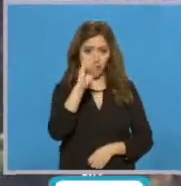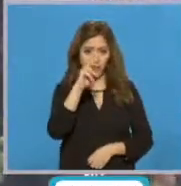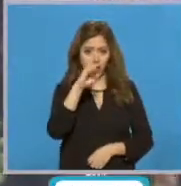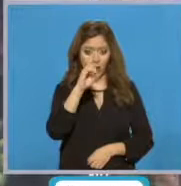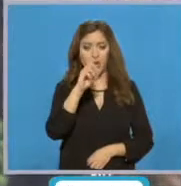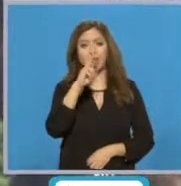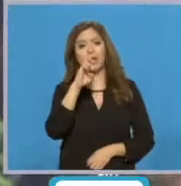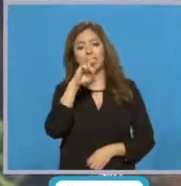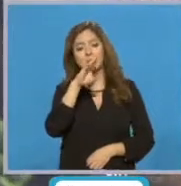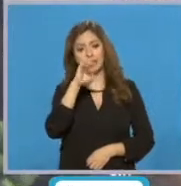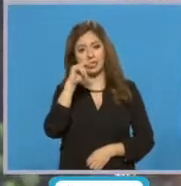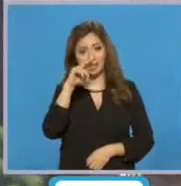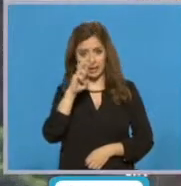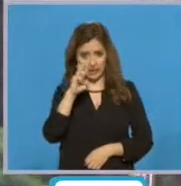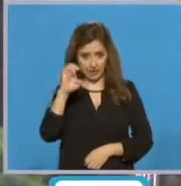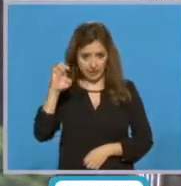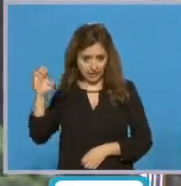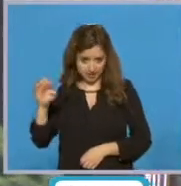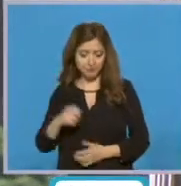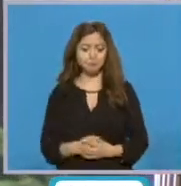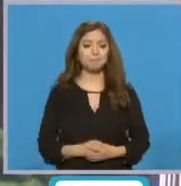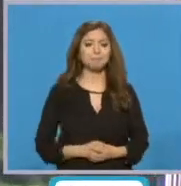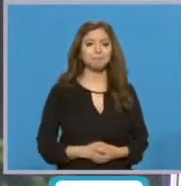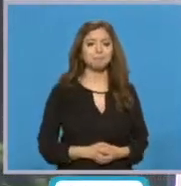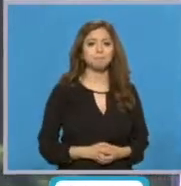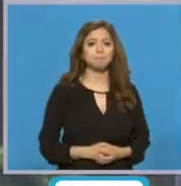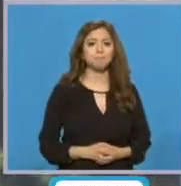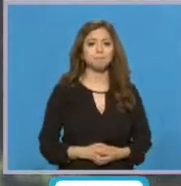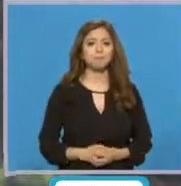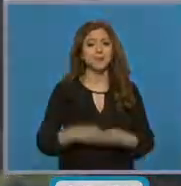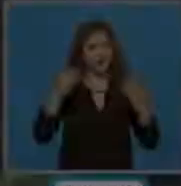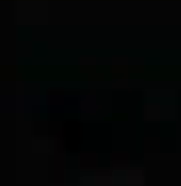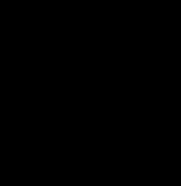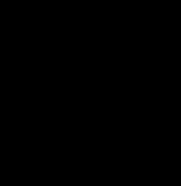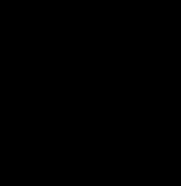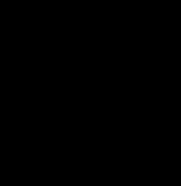BELLESCENE. Eso, qué bárbaro. Gracias. Muy bien.